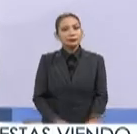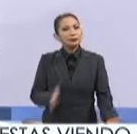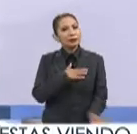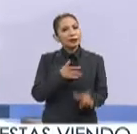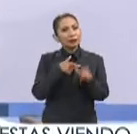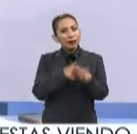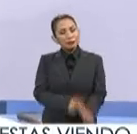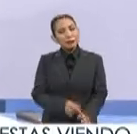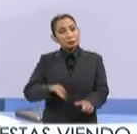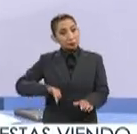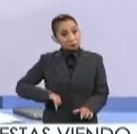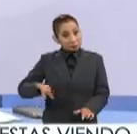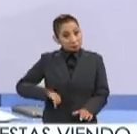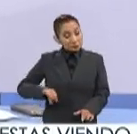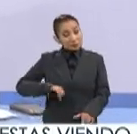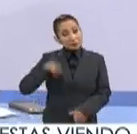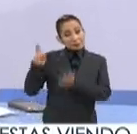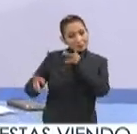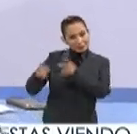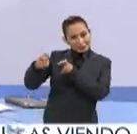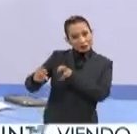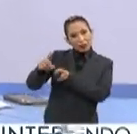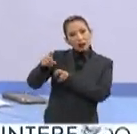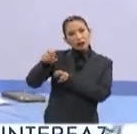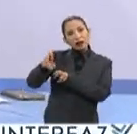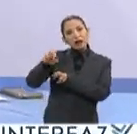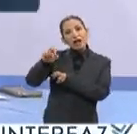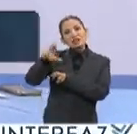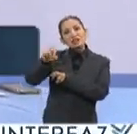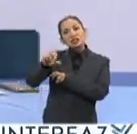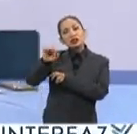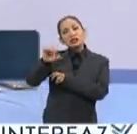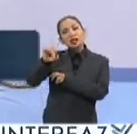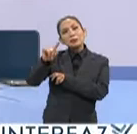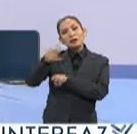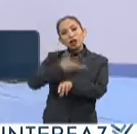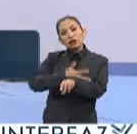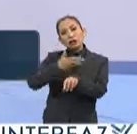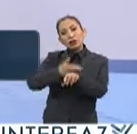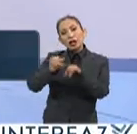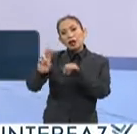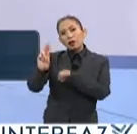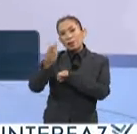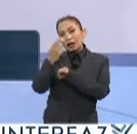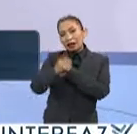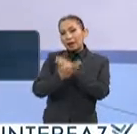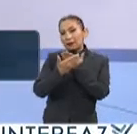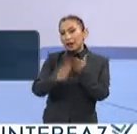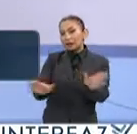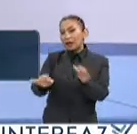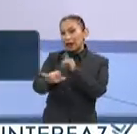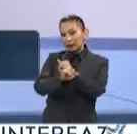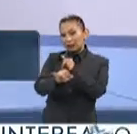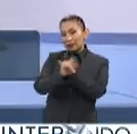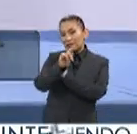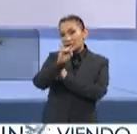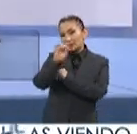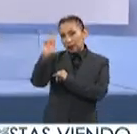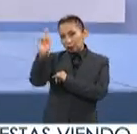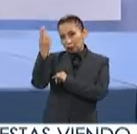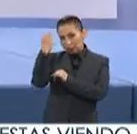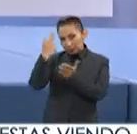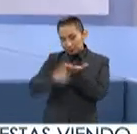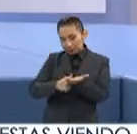Bueno, seguimos con esta interesante charla con el doctor Francisco Cervantes, coordinador de la Universidad Abierta y a Distancia de la UNAM.